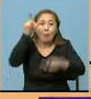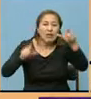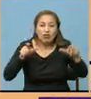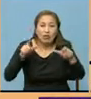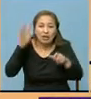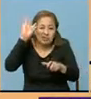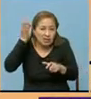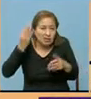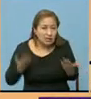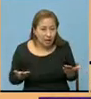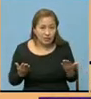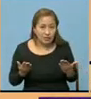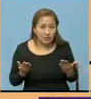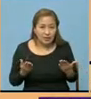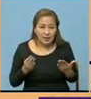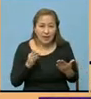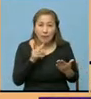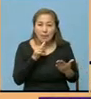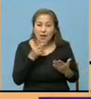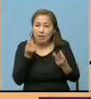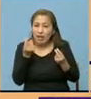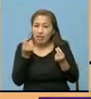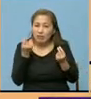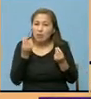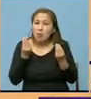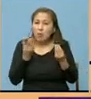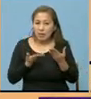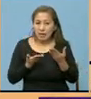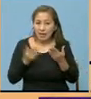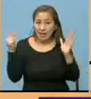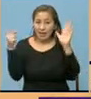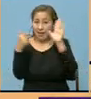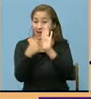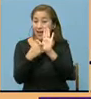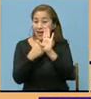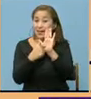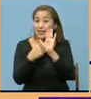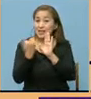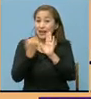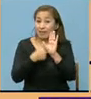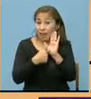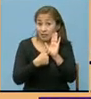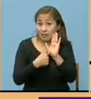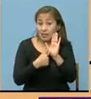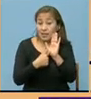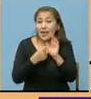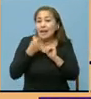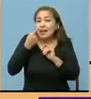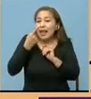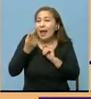en qué consiste esto estos montos que estamos hablando y alcalá y acá entra la la